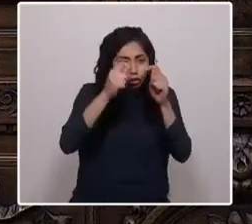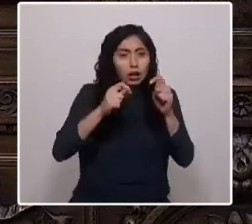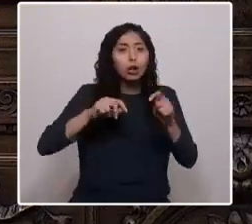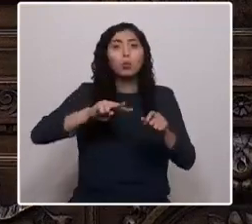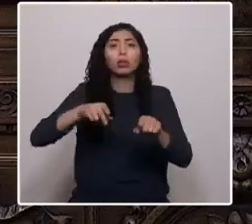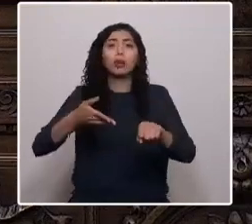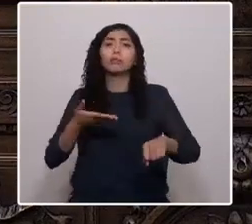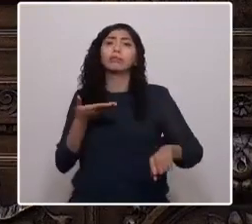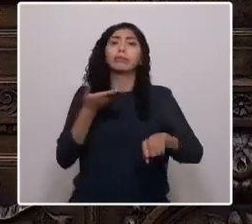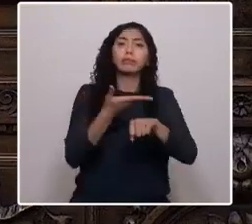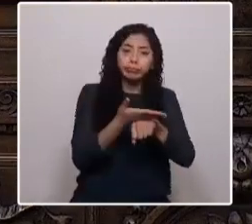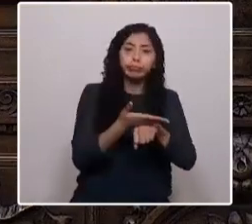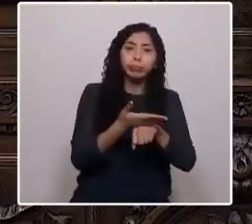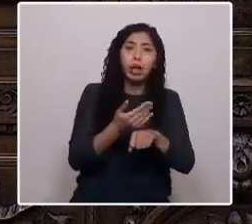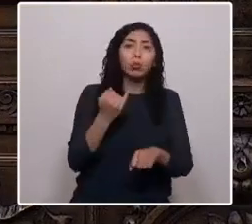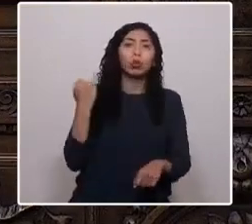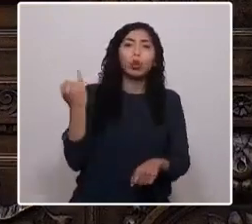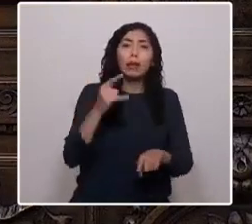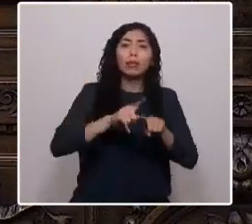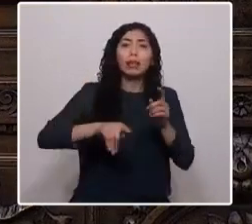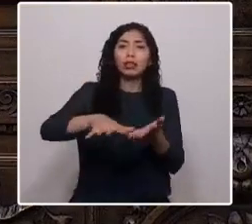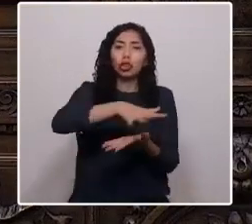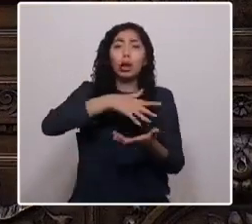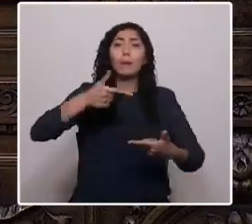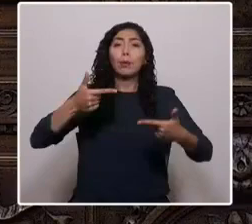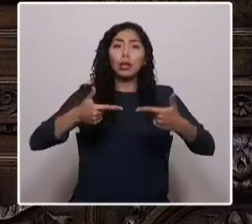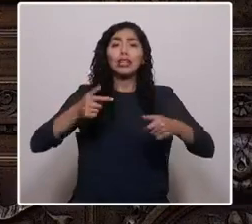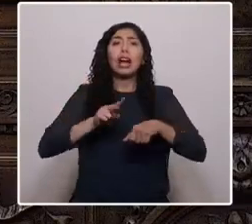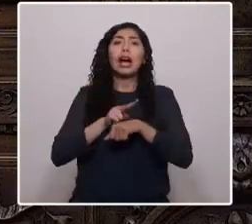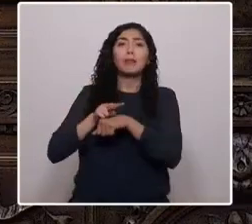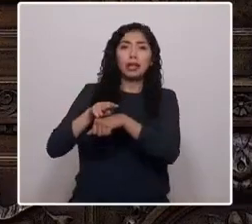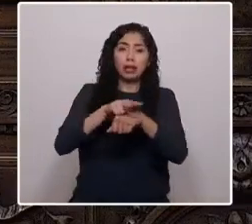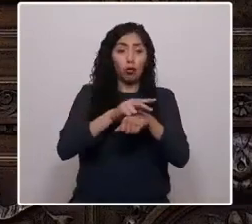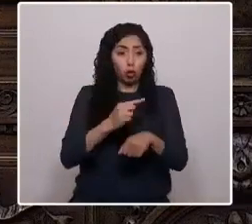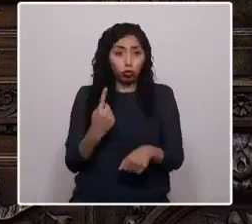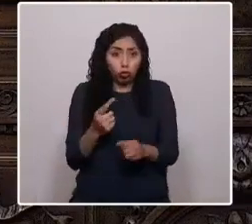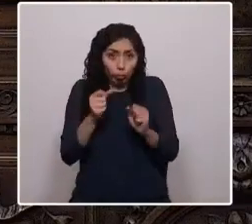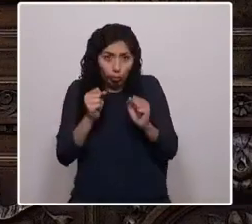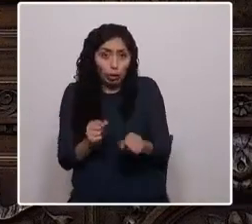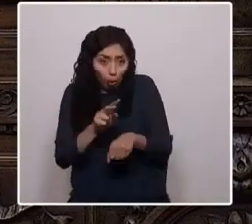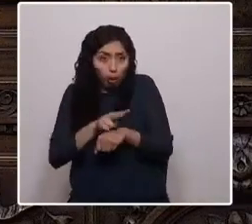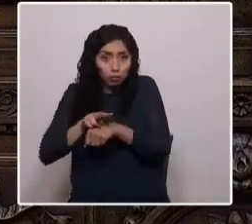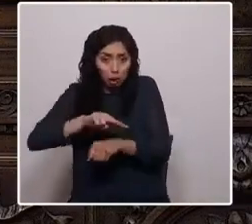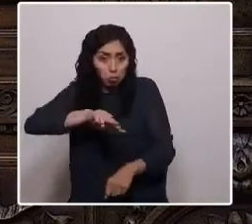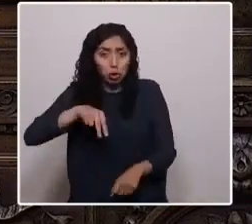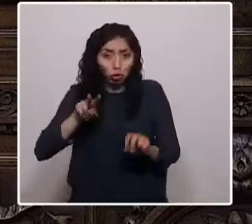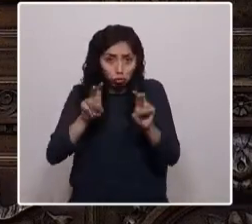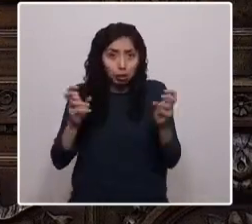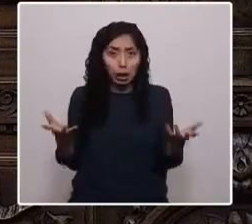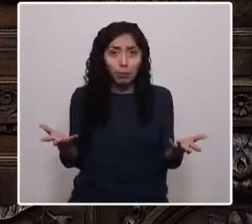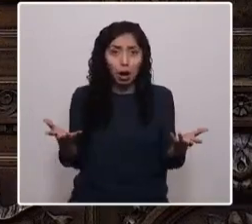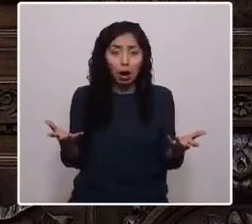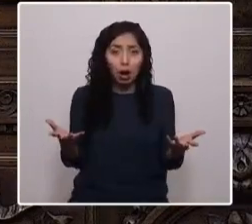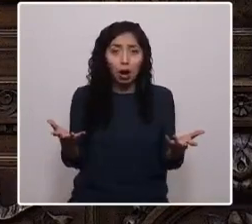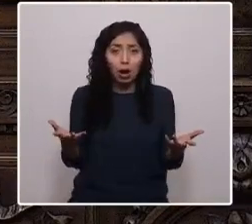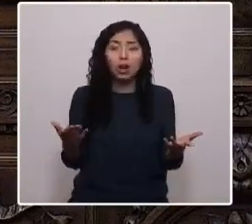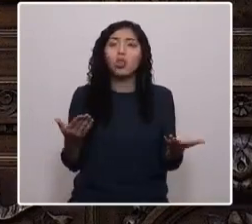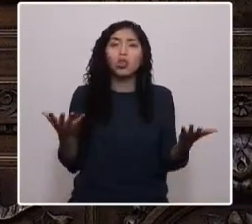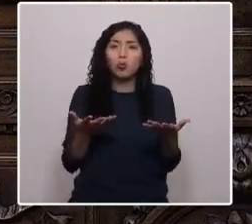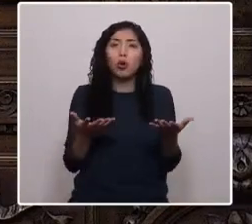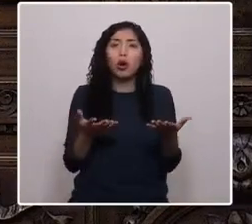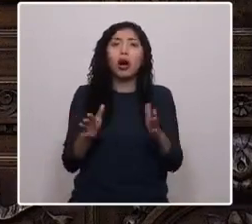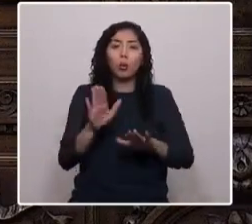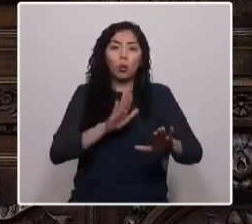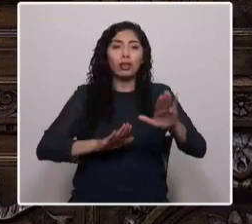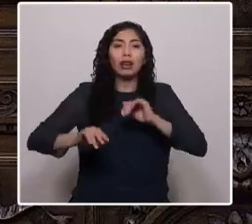política y administrativa somos capaces de administrar nuestros asuntos y lo hacemos por la urgencia de recuerda nuestra cultura